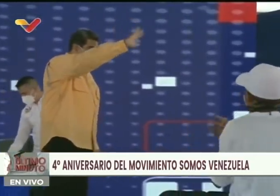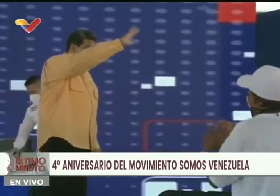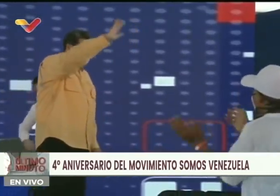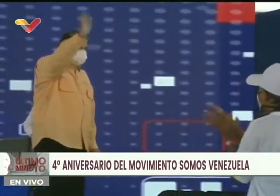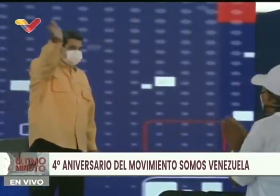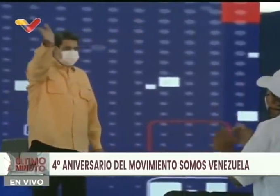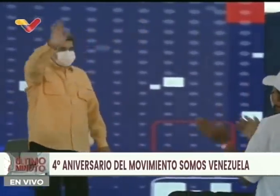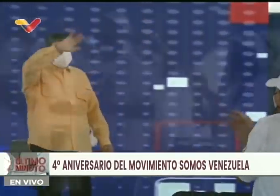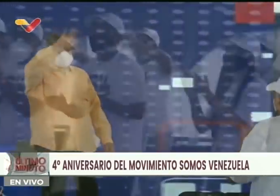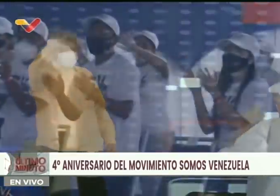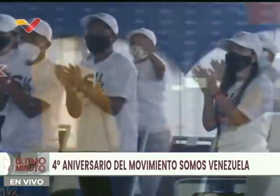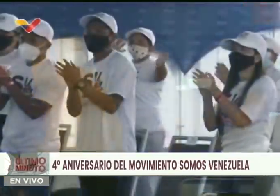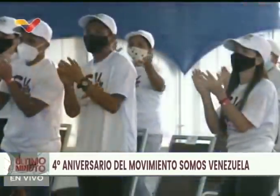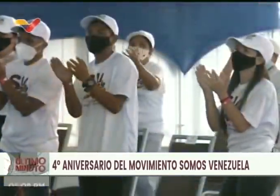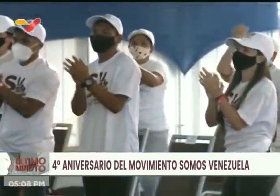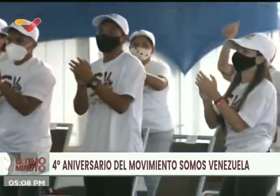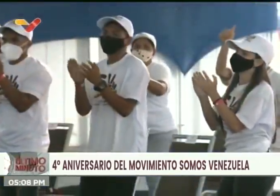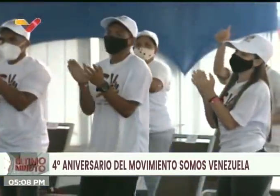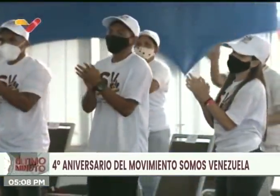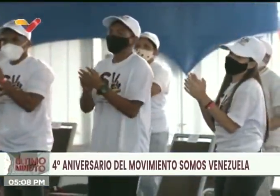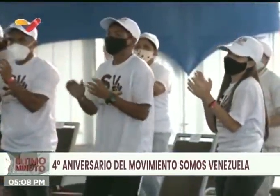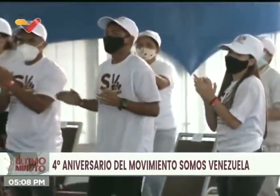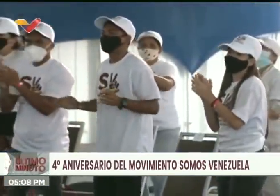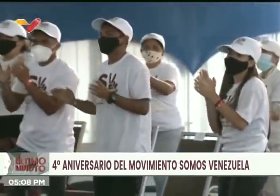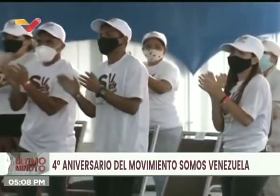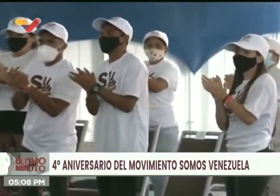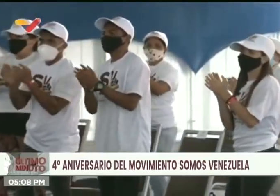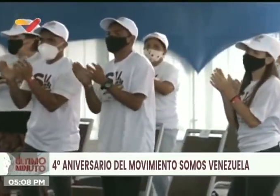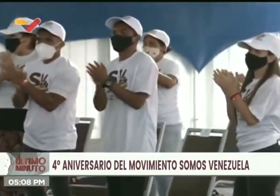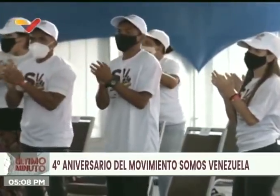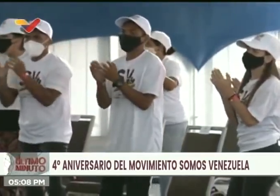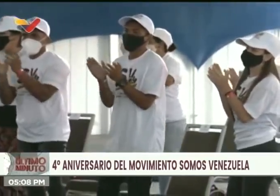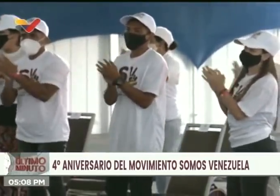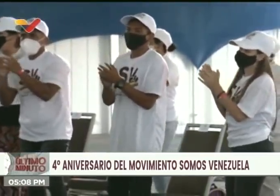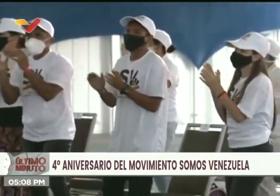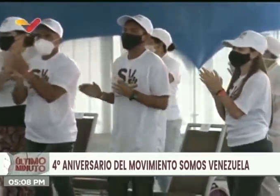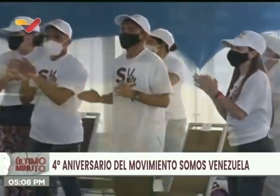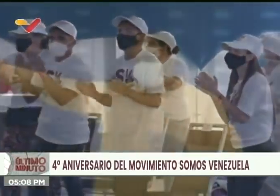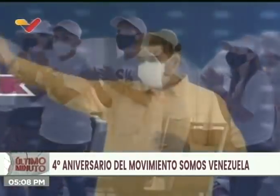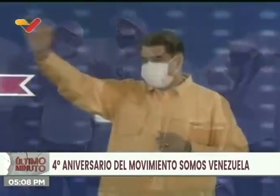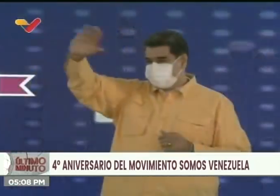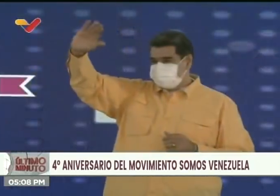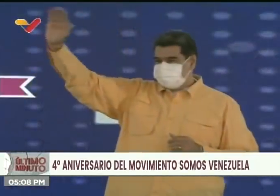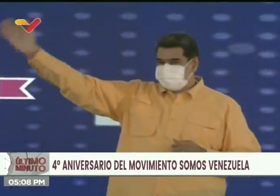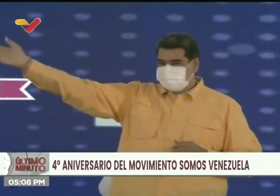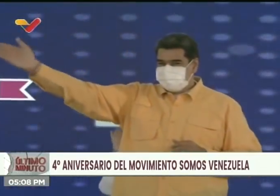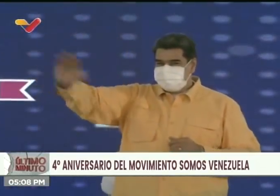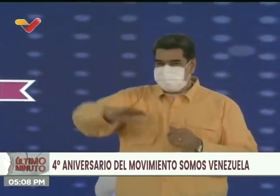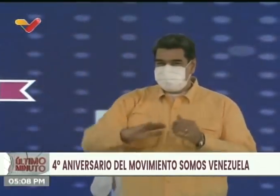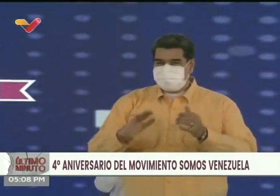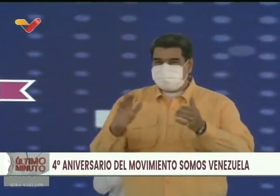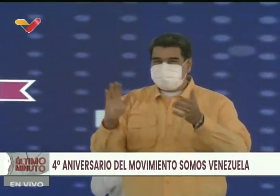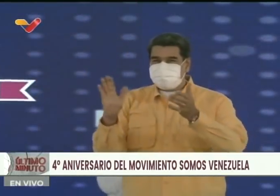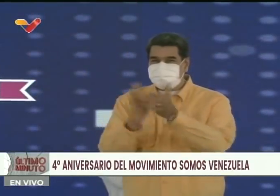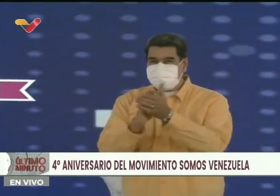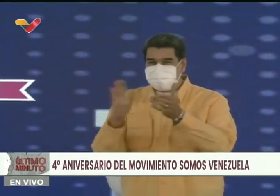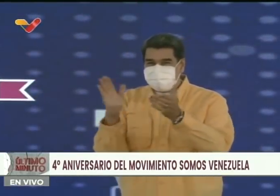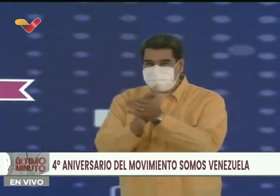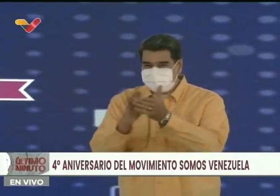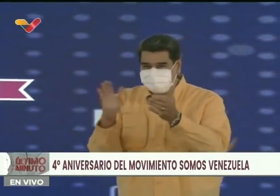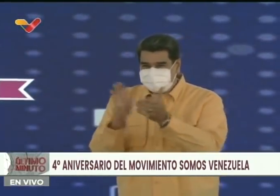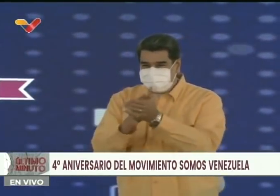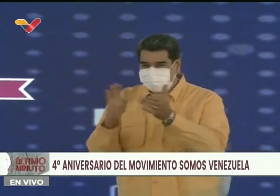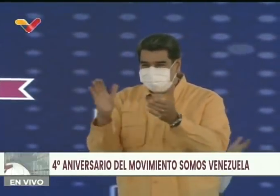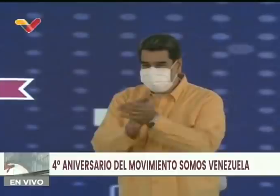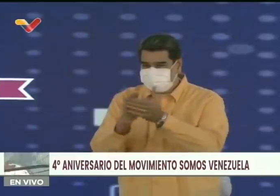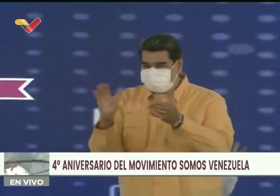más vulnerables a través del sistema patria y del carnet de la patria como eje fundamental en la garantía de los